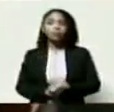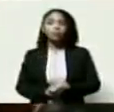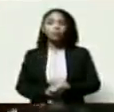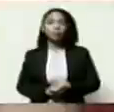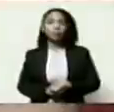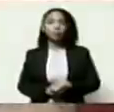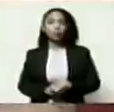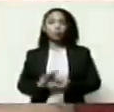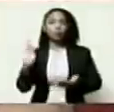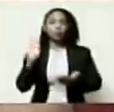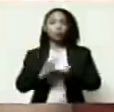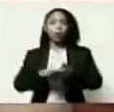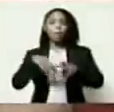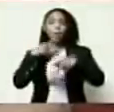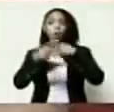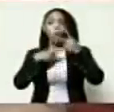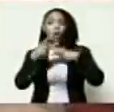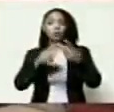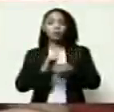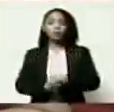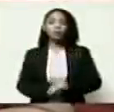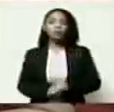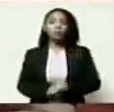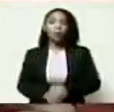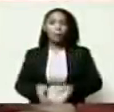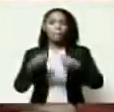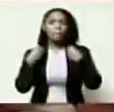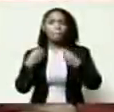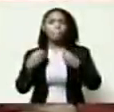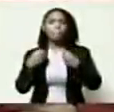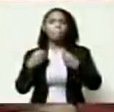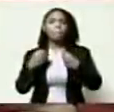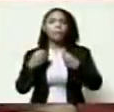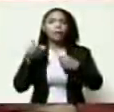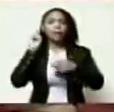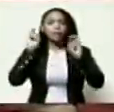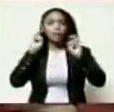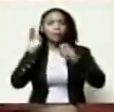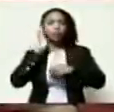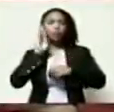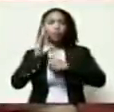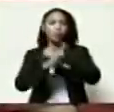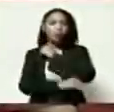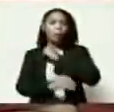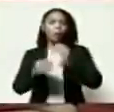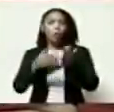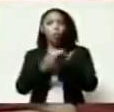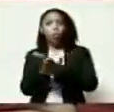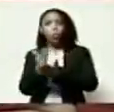su posición política para hechos de corrupción, para desviaciones,